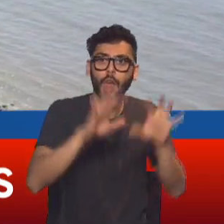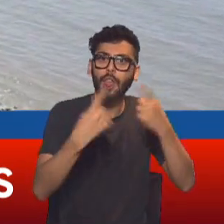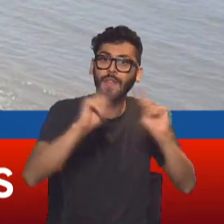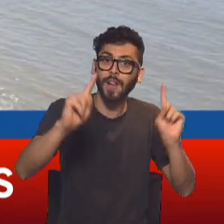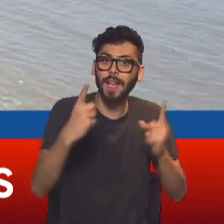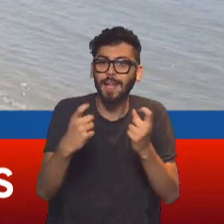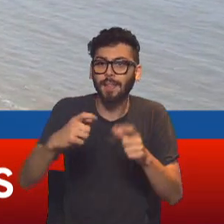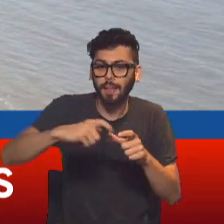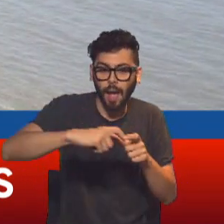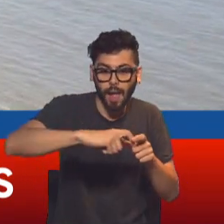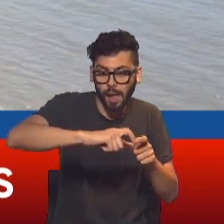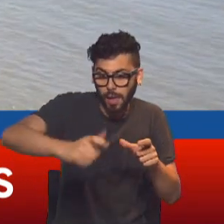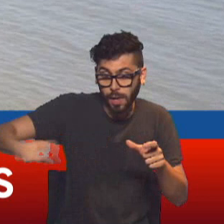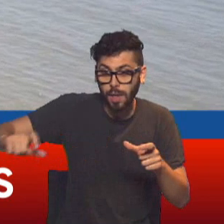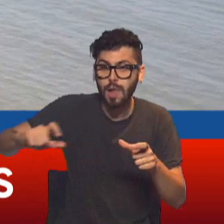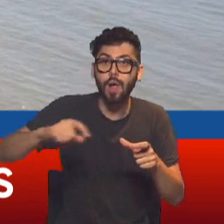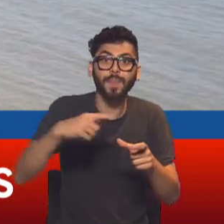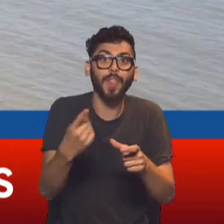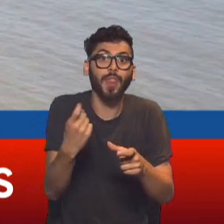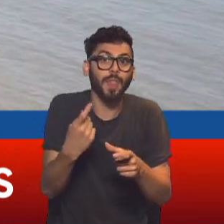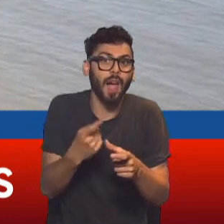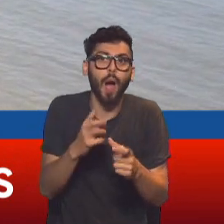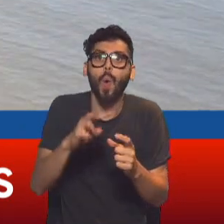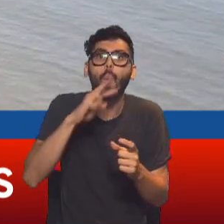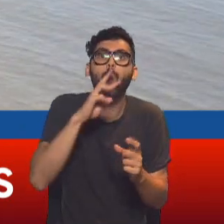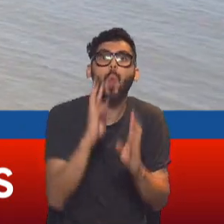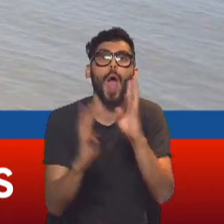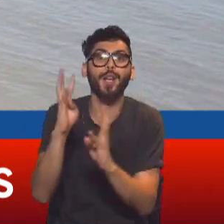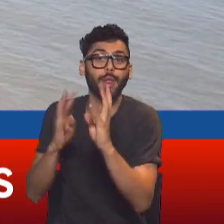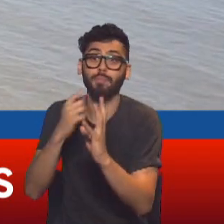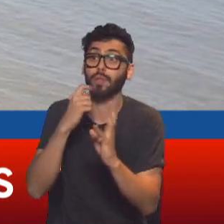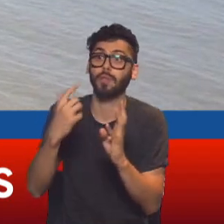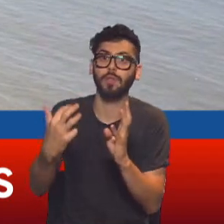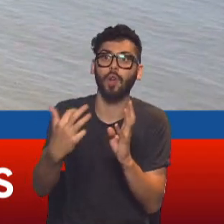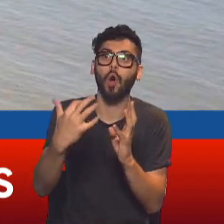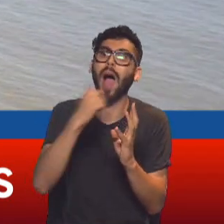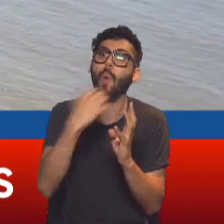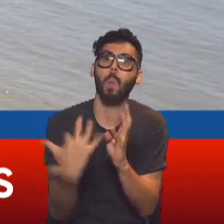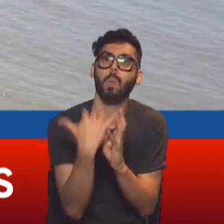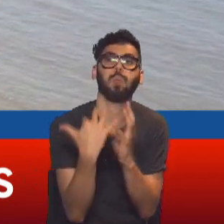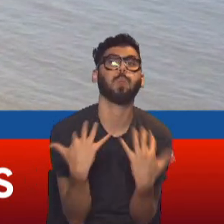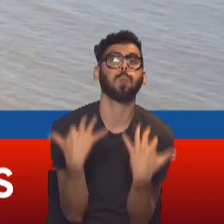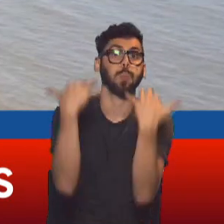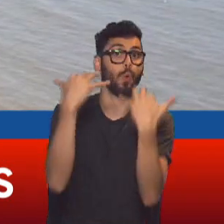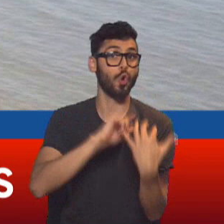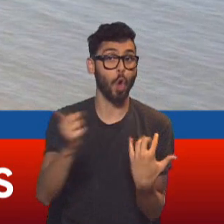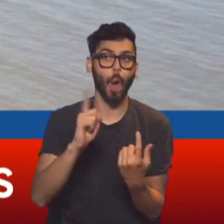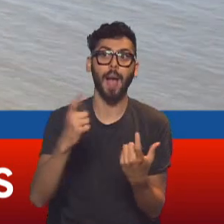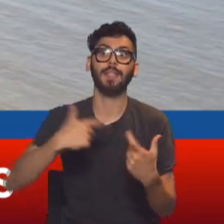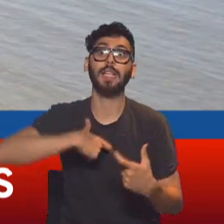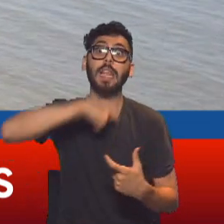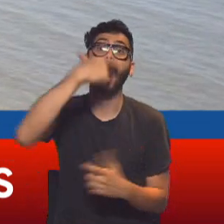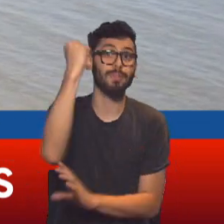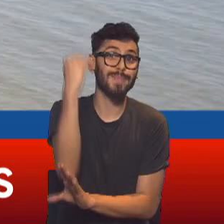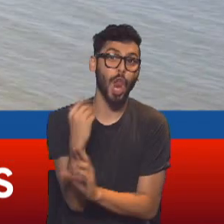entorno ribereño para poder mitigar las inundaciones, las olas de calor y para permitir que los aires frescos puedan ingresar desde